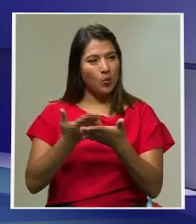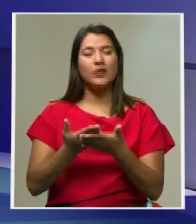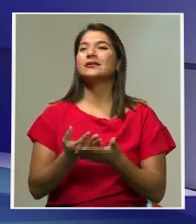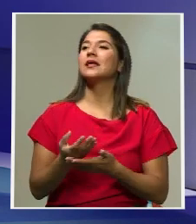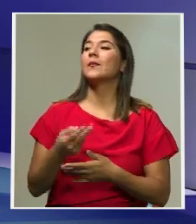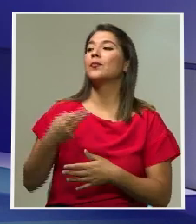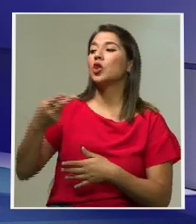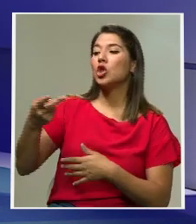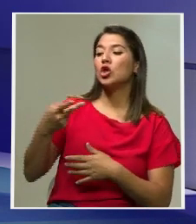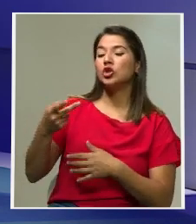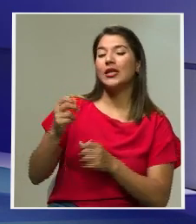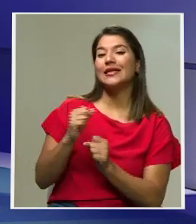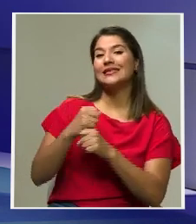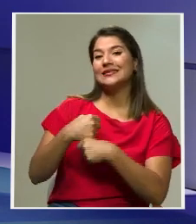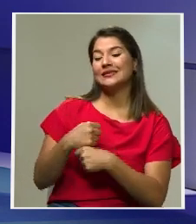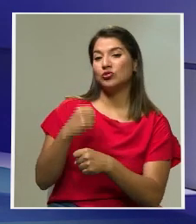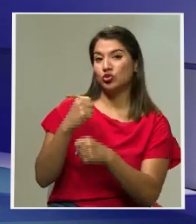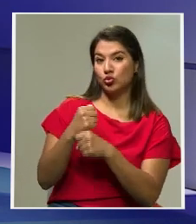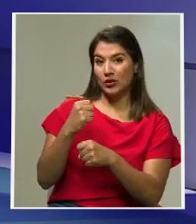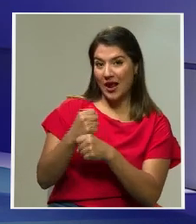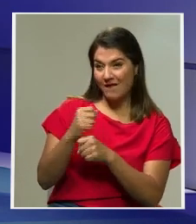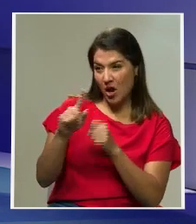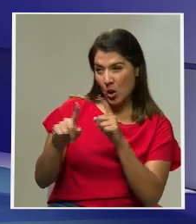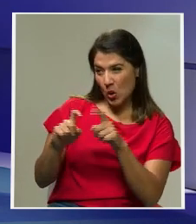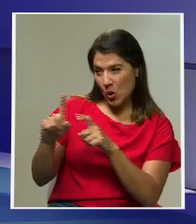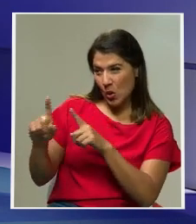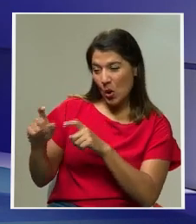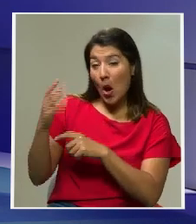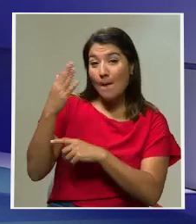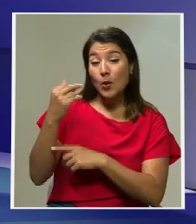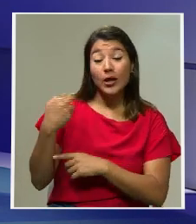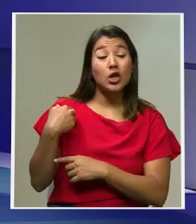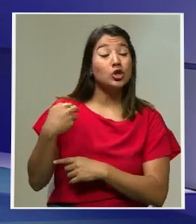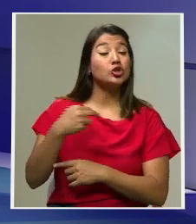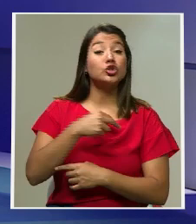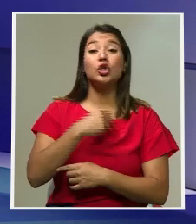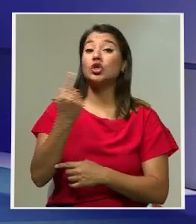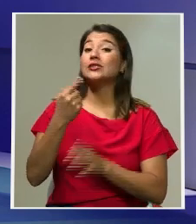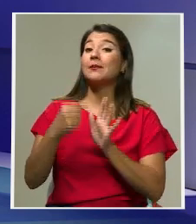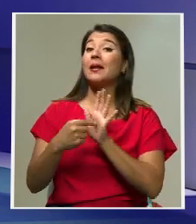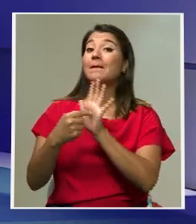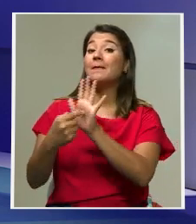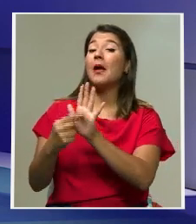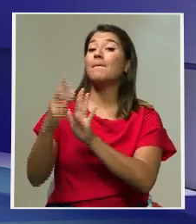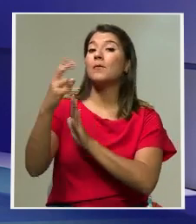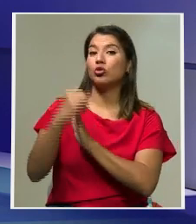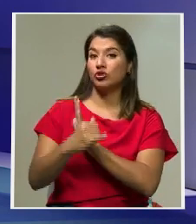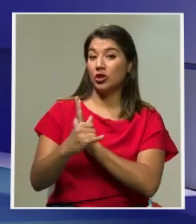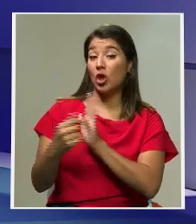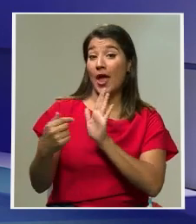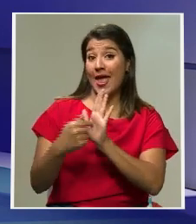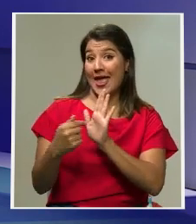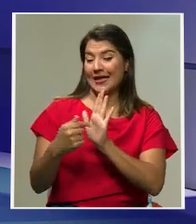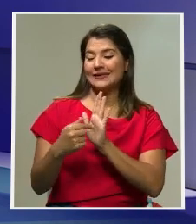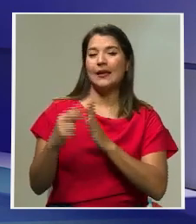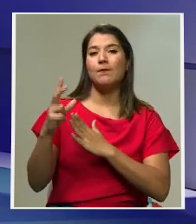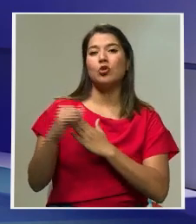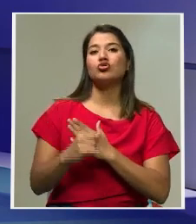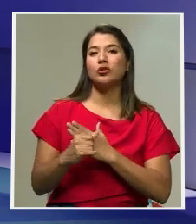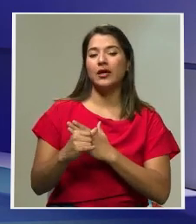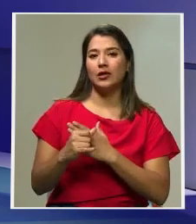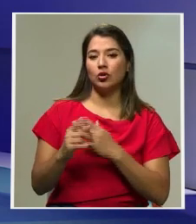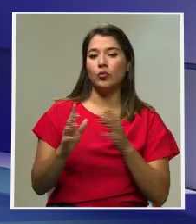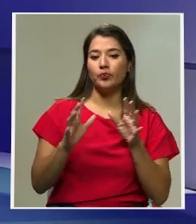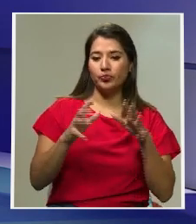de persuasión en cierto sentido, porque desde siempre planteamos el proyecto como un proyecto en el que coexistían una